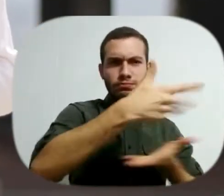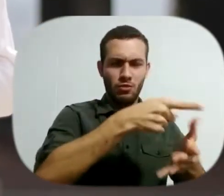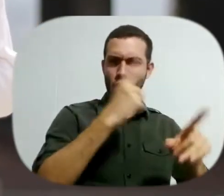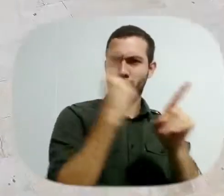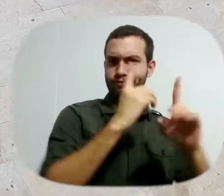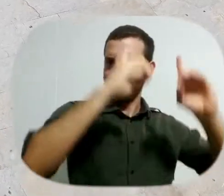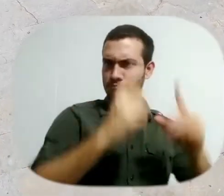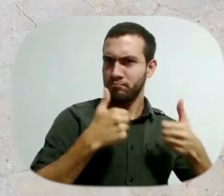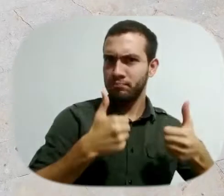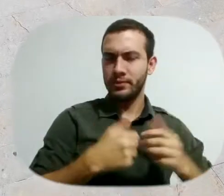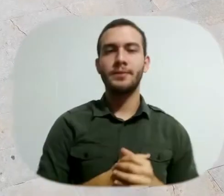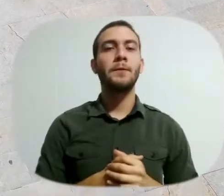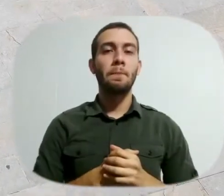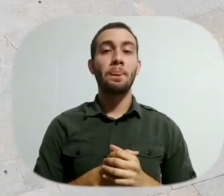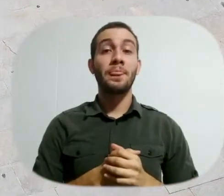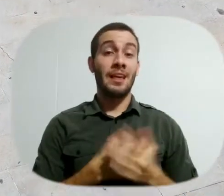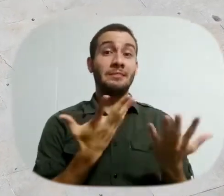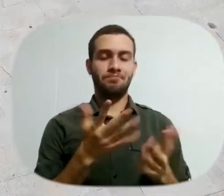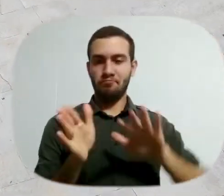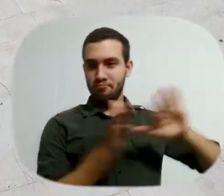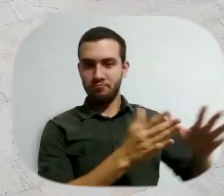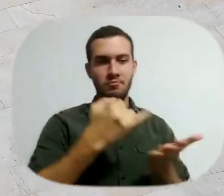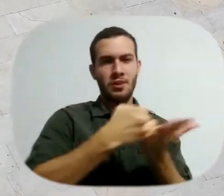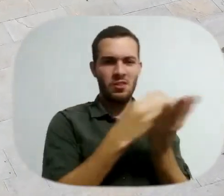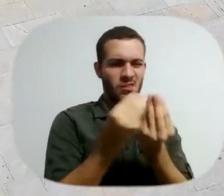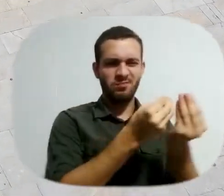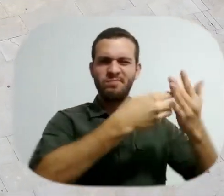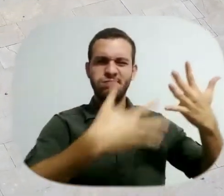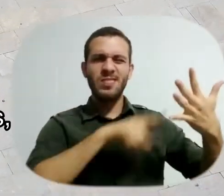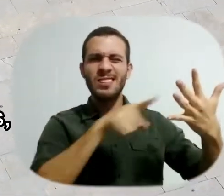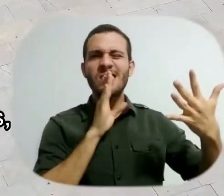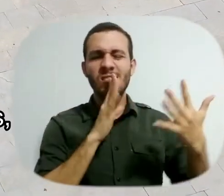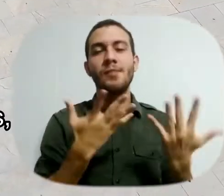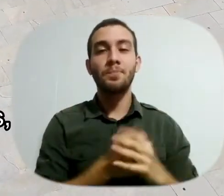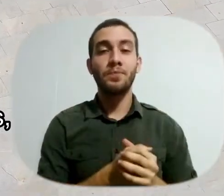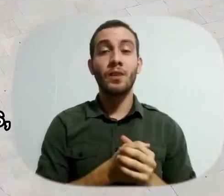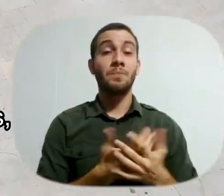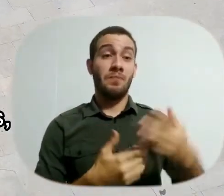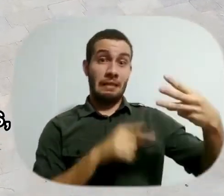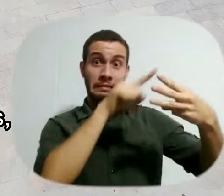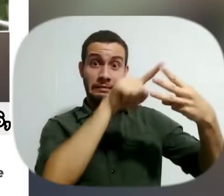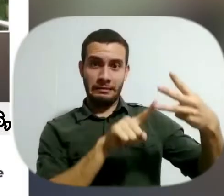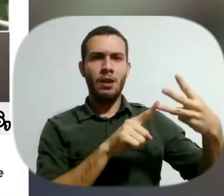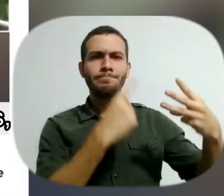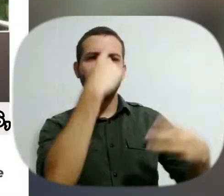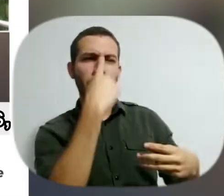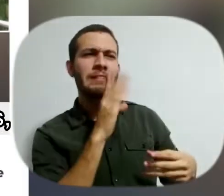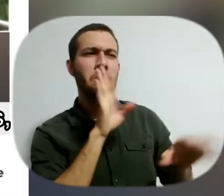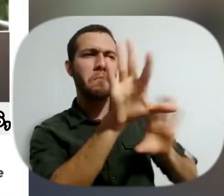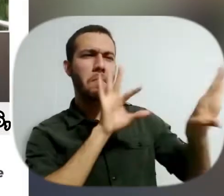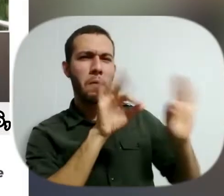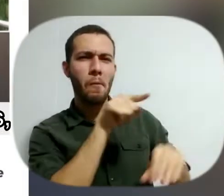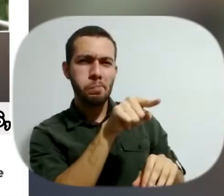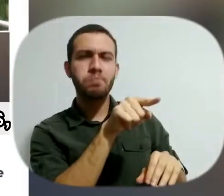esta situación? ¿Era esta Junta Directiva heredada del pasado? Miremos, la Junta Directiva de EPM está compuesta por 8 personas, 8 personas